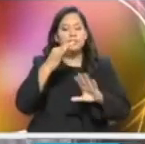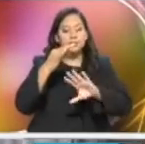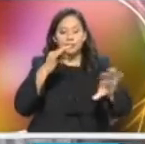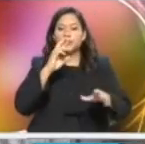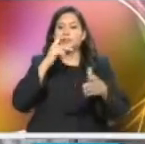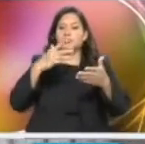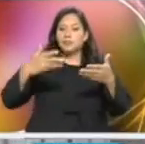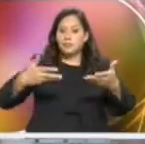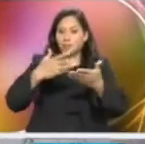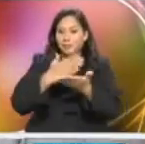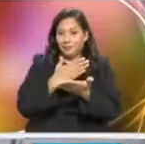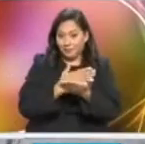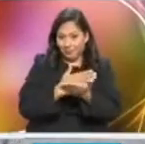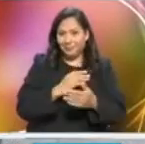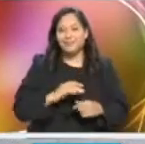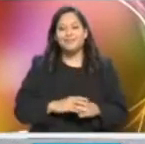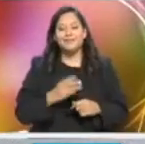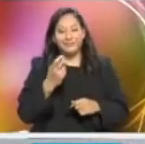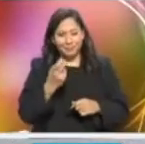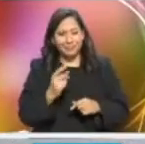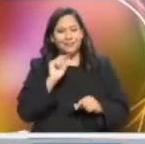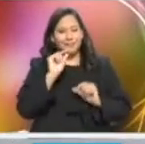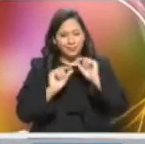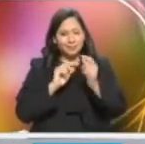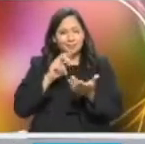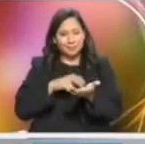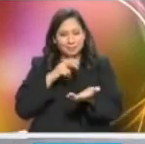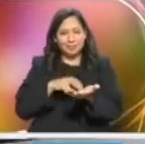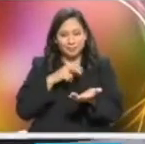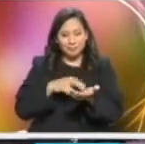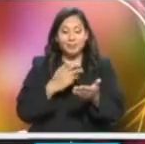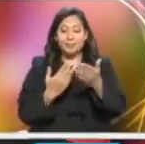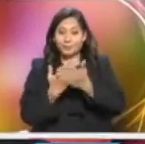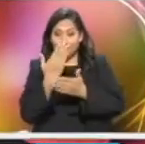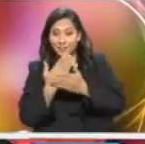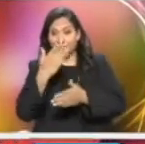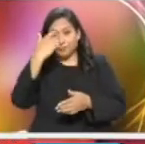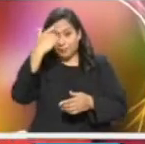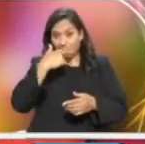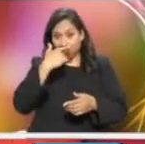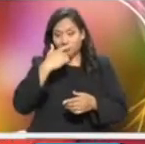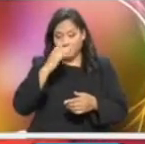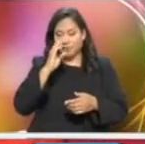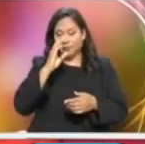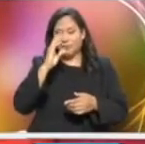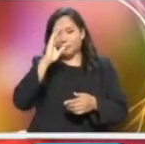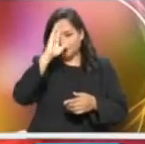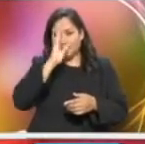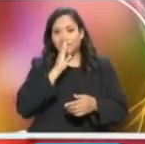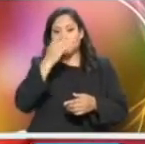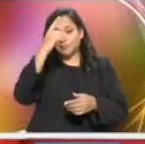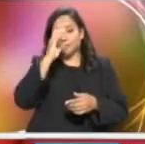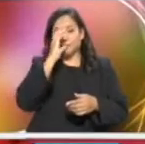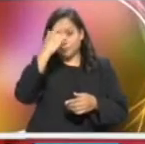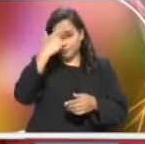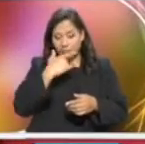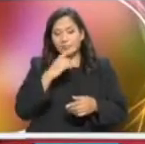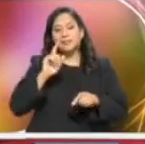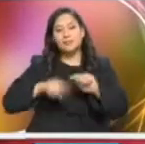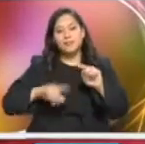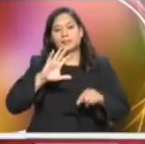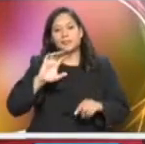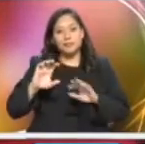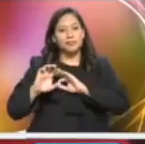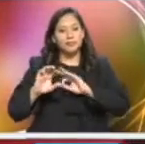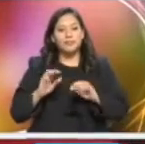cámbiala por ensalada. Créanme que con estas pequeñas correcciones en desayuno, comida y cena, logramos quitar esas 500 que te comento. O sea,